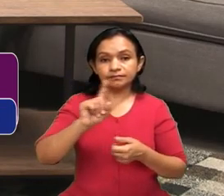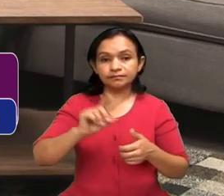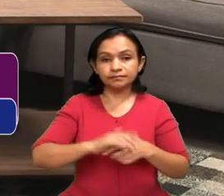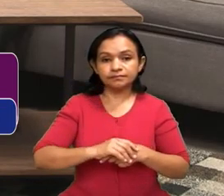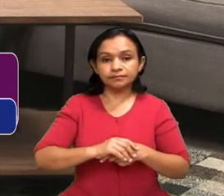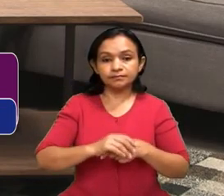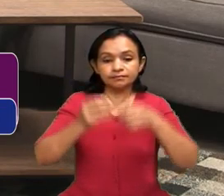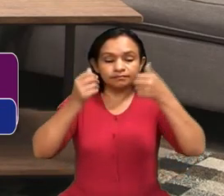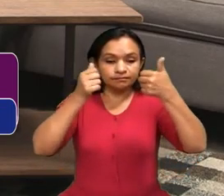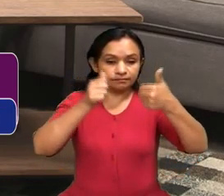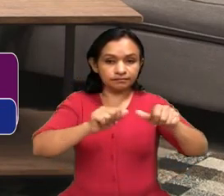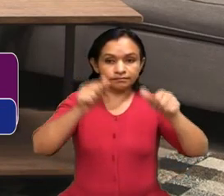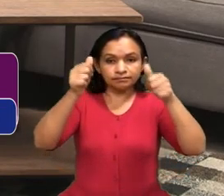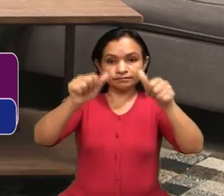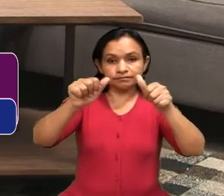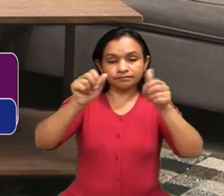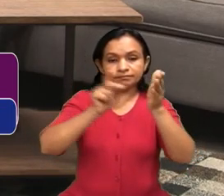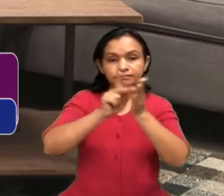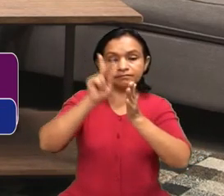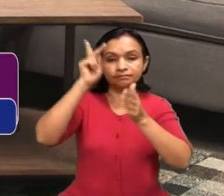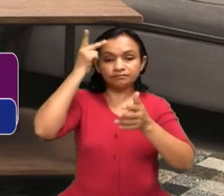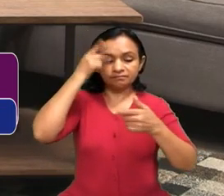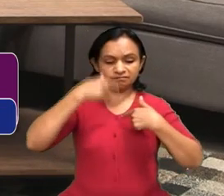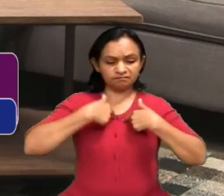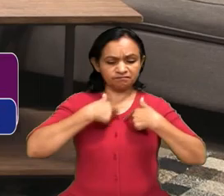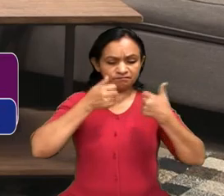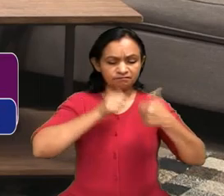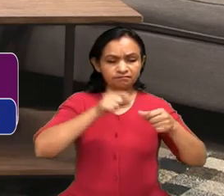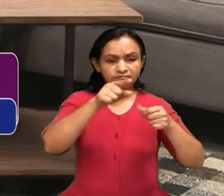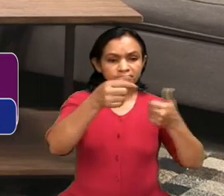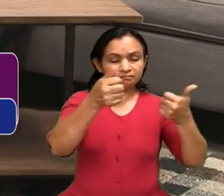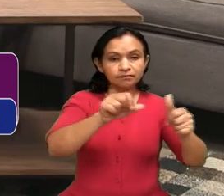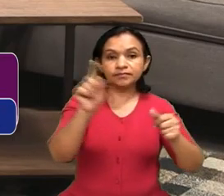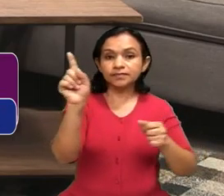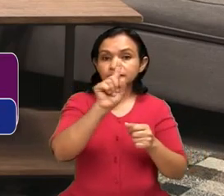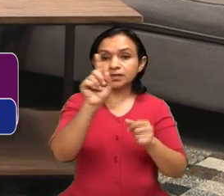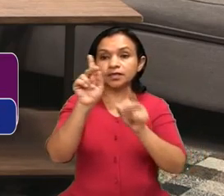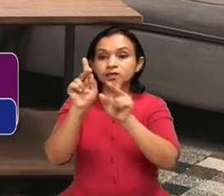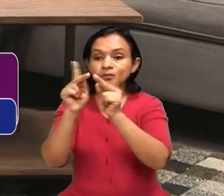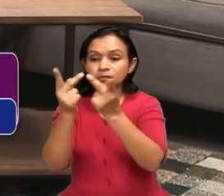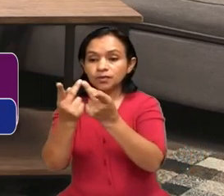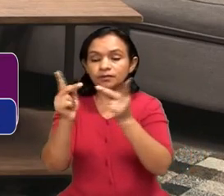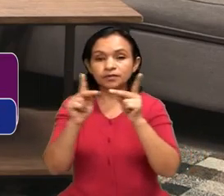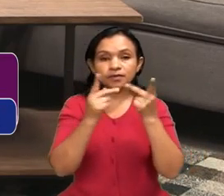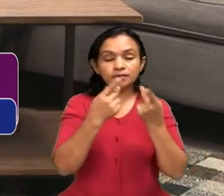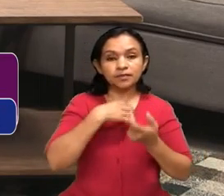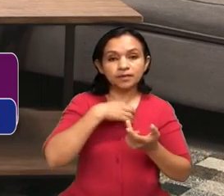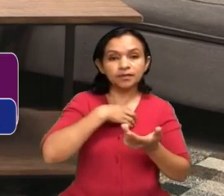en acuerdos cupulares de los partidos políticos. Fue consultada por el pueblo, fue